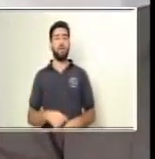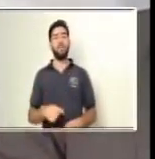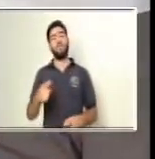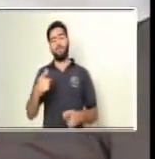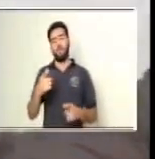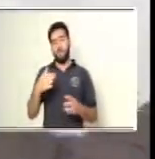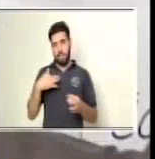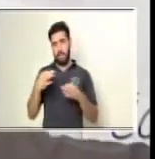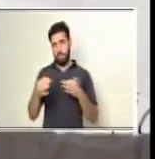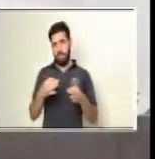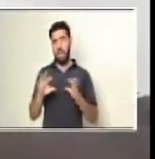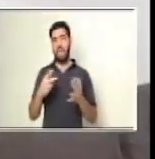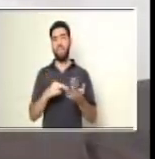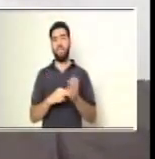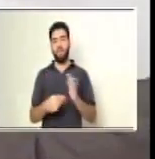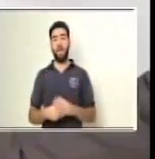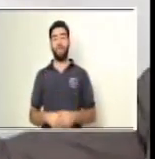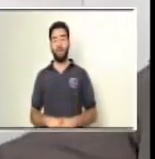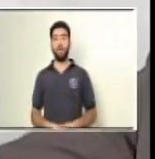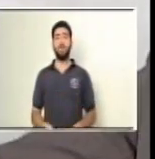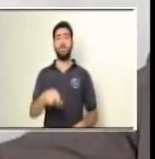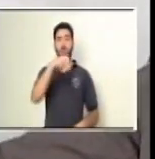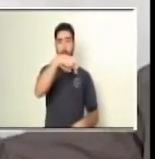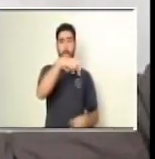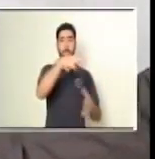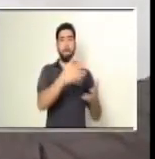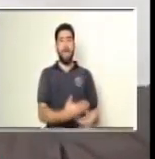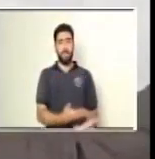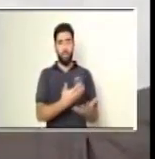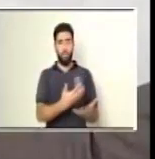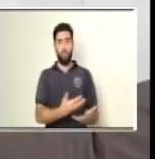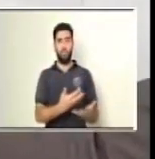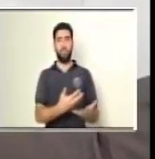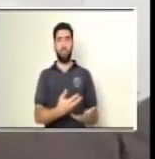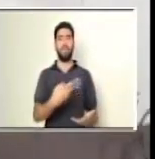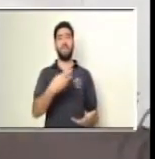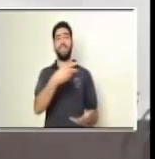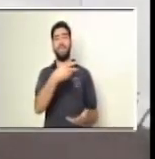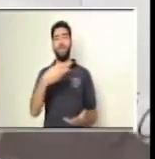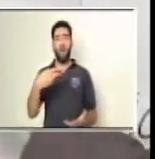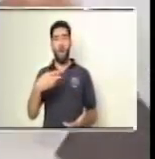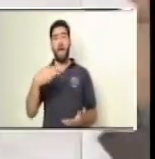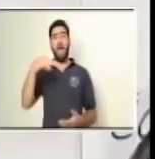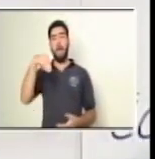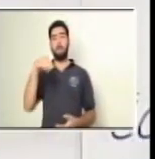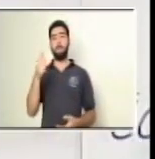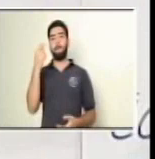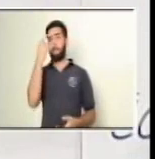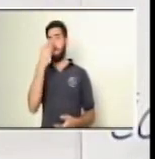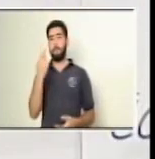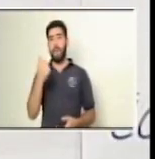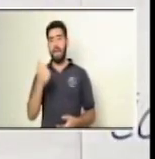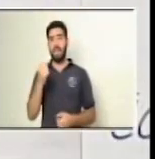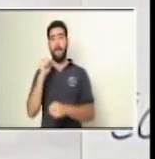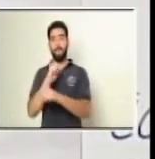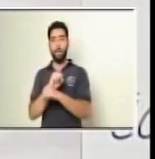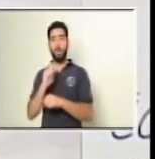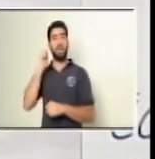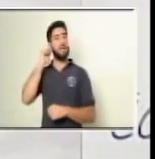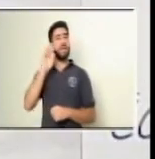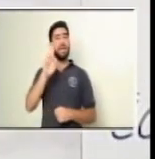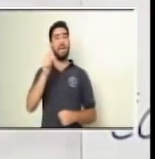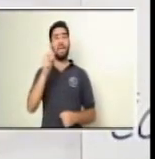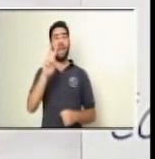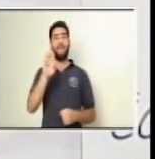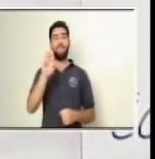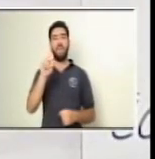los términos que tenemos acá, representamos que peso es igual a masa por la gravedad.